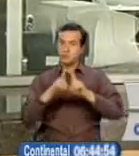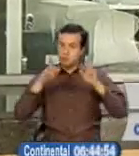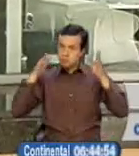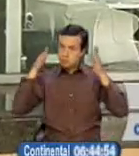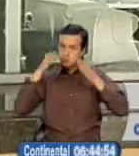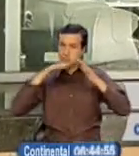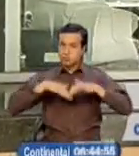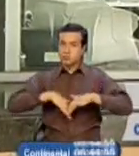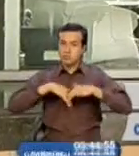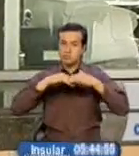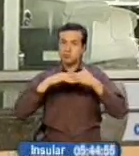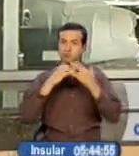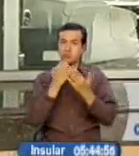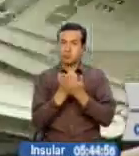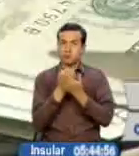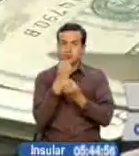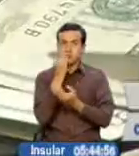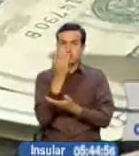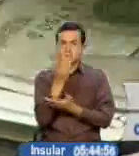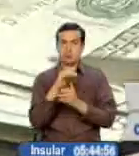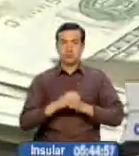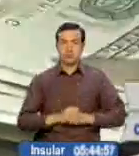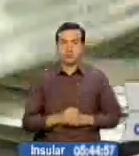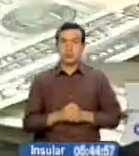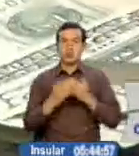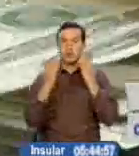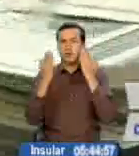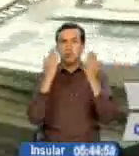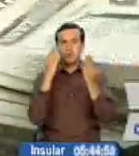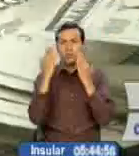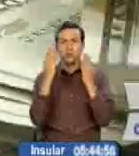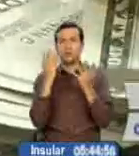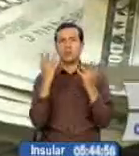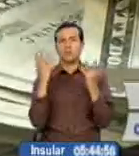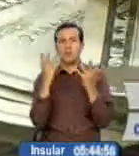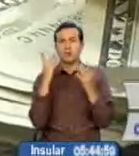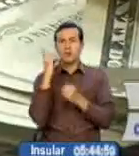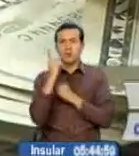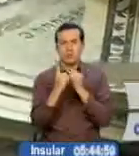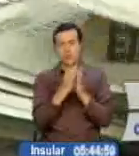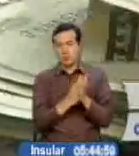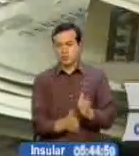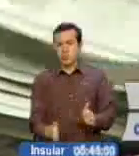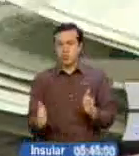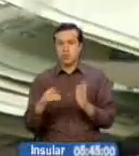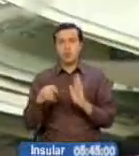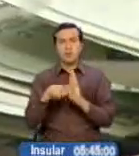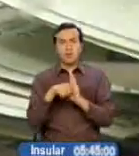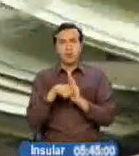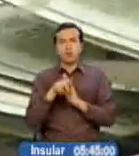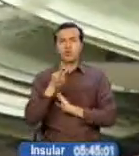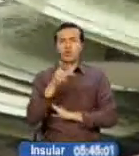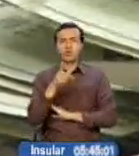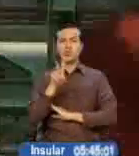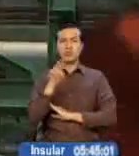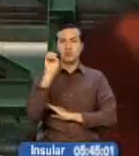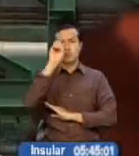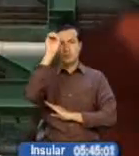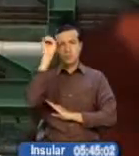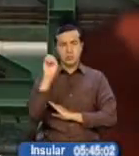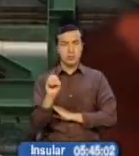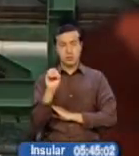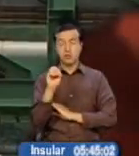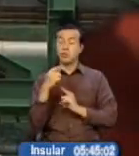esta recuperación de la economía, sostuvo. Pero la comparación de la tasa interanual es del menos 2.2%.